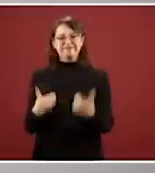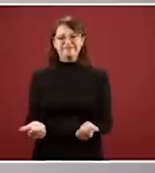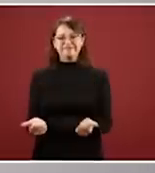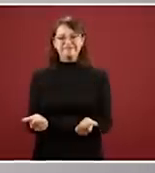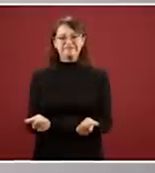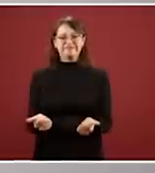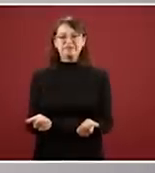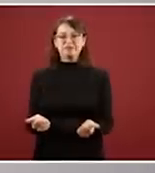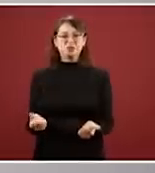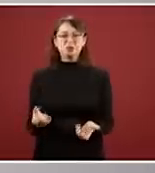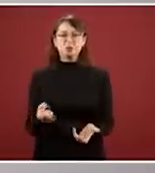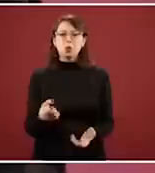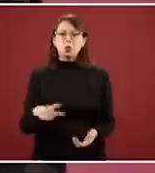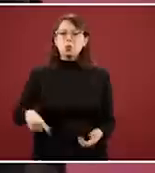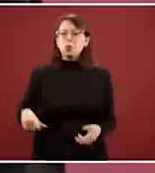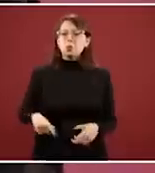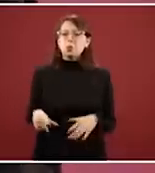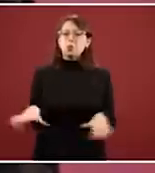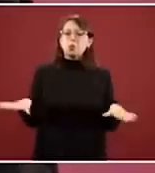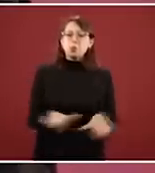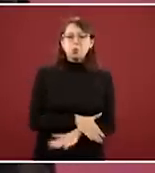No fue un simple cambio de gobierno,